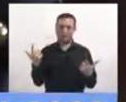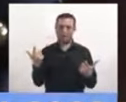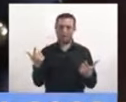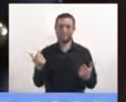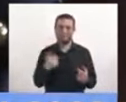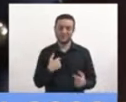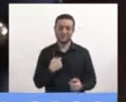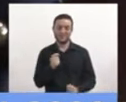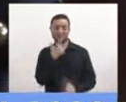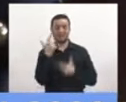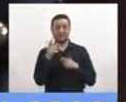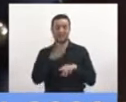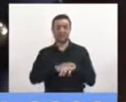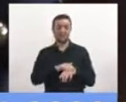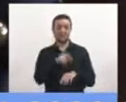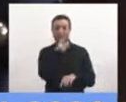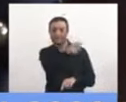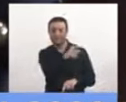inteligencia.